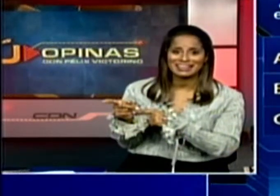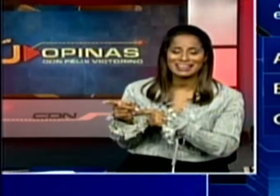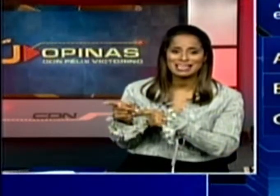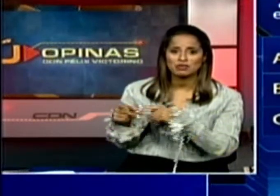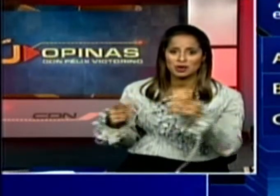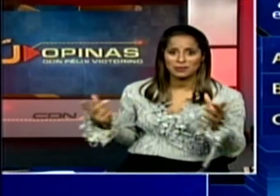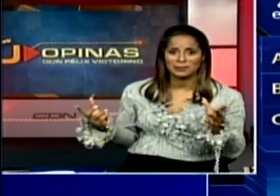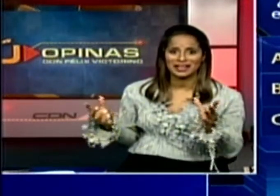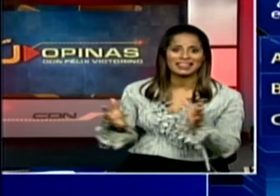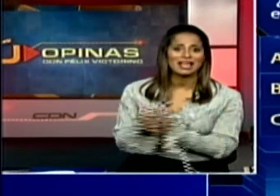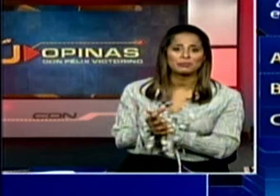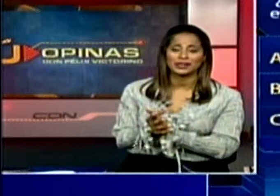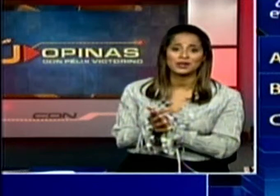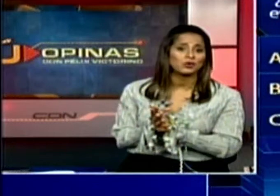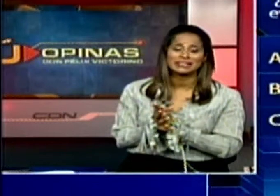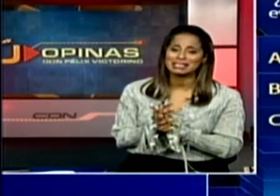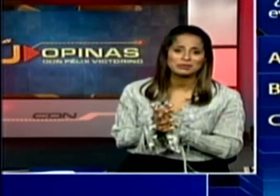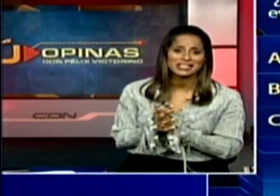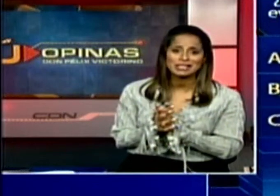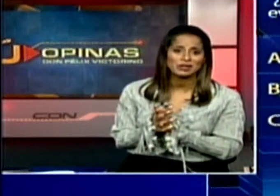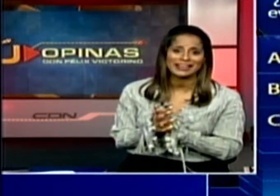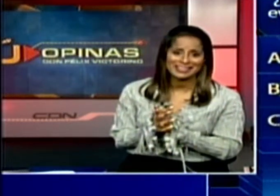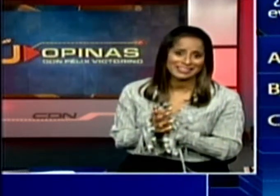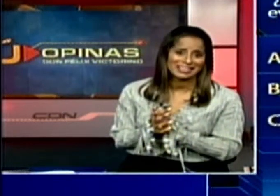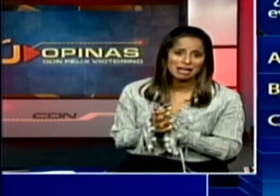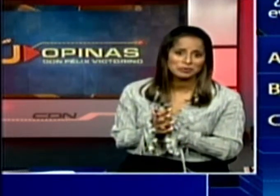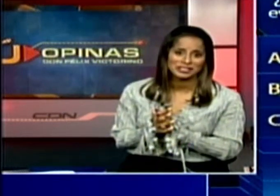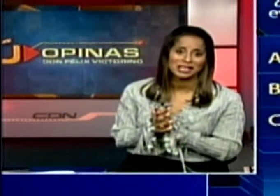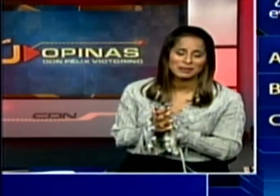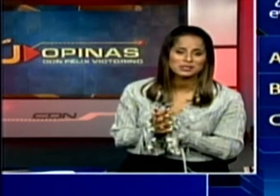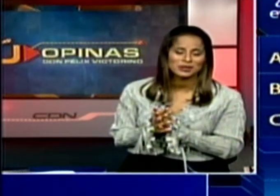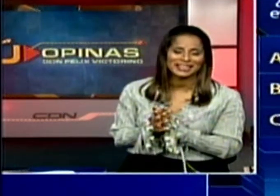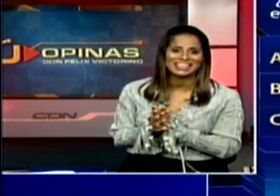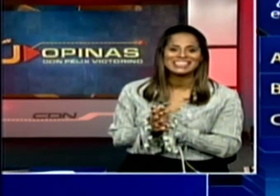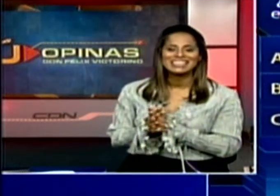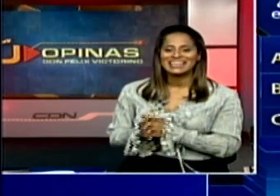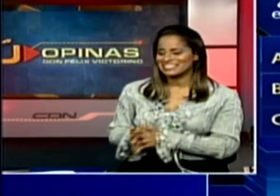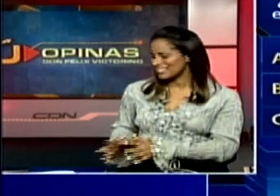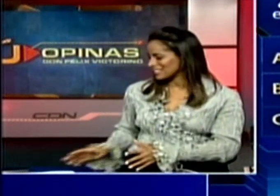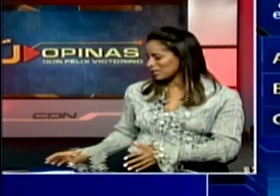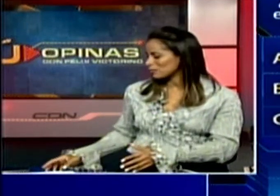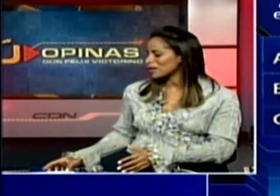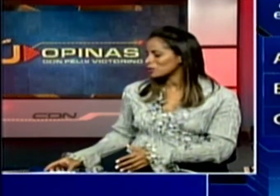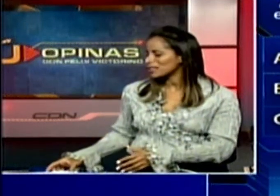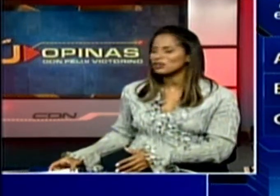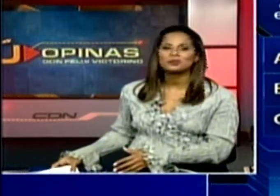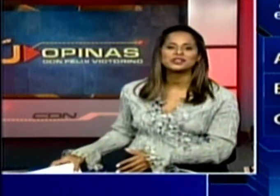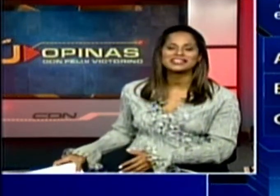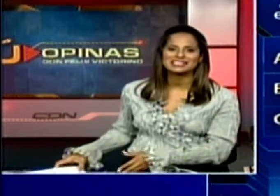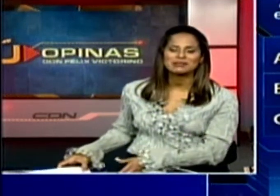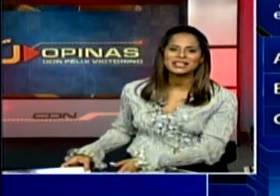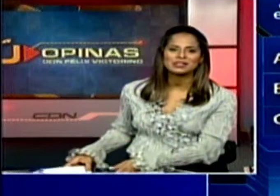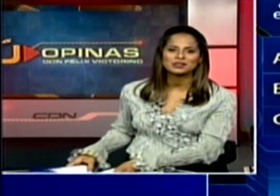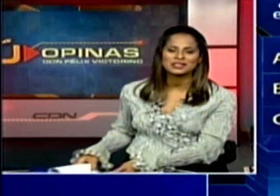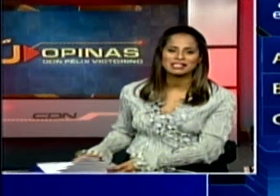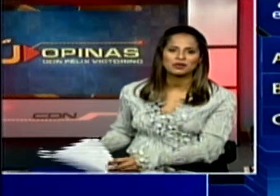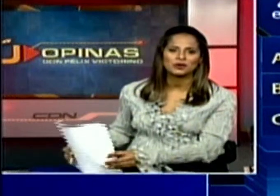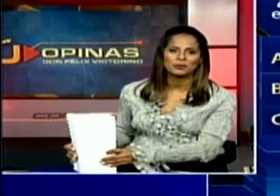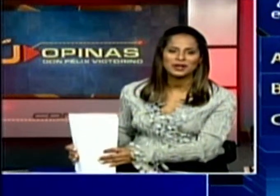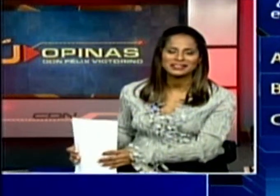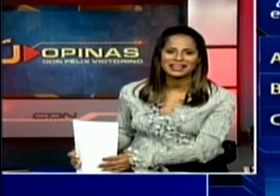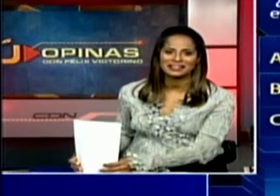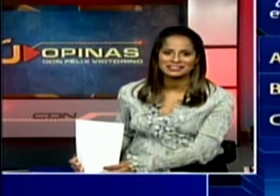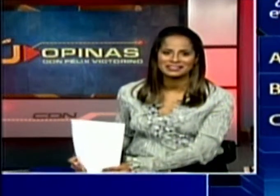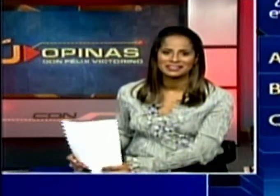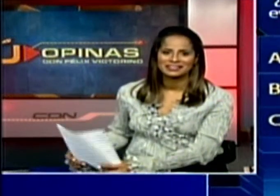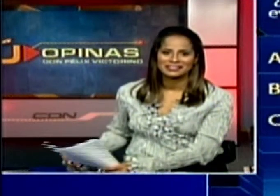salir a la calle en una nueva modalidad, porque no estamos saliendo a la calle que dejamos en el marzo aquel. Así que seguimos escuchando cómo ustedes están mirando sus entornos.